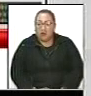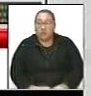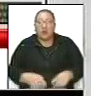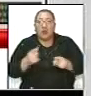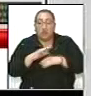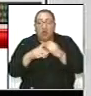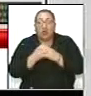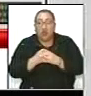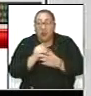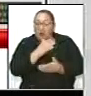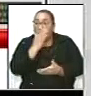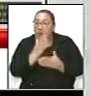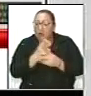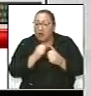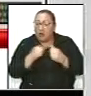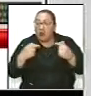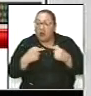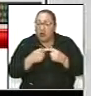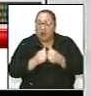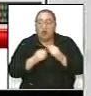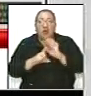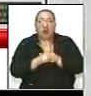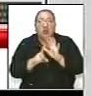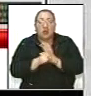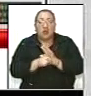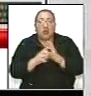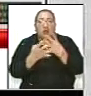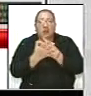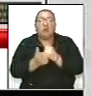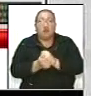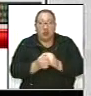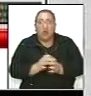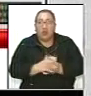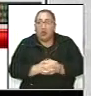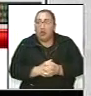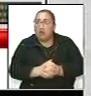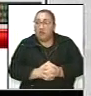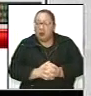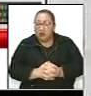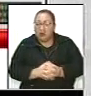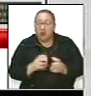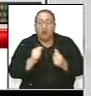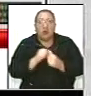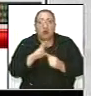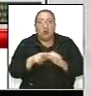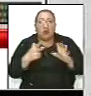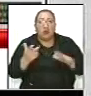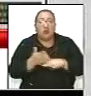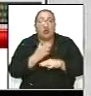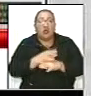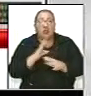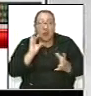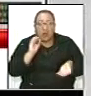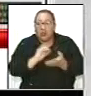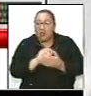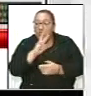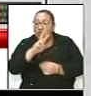adolescentes en conflicto con la ley penal. En el 2018 se tiene registrado un total